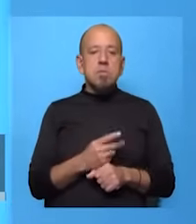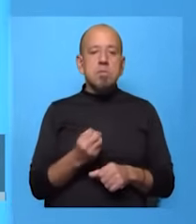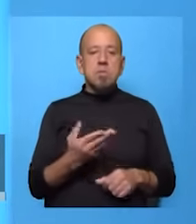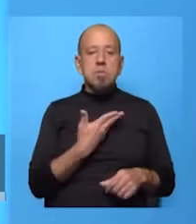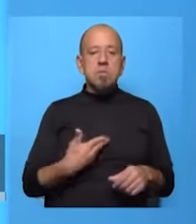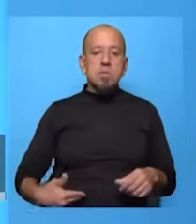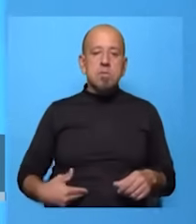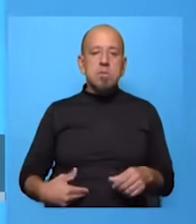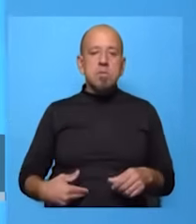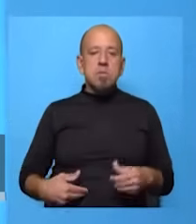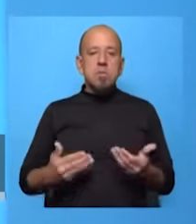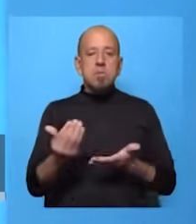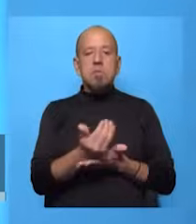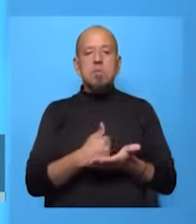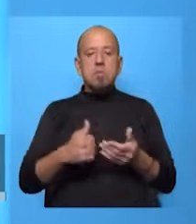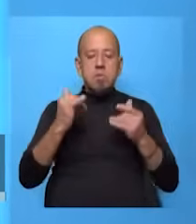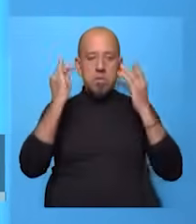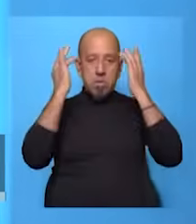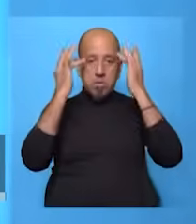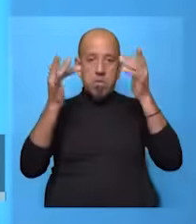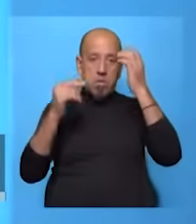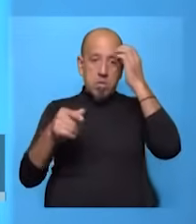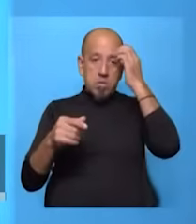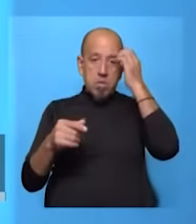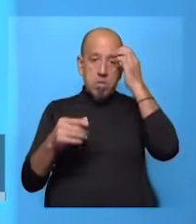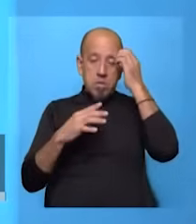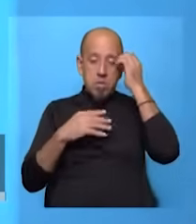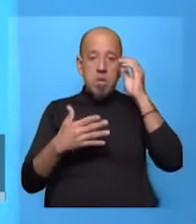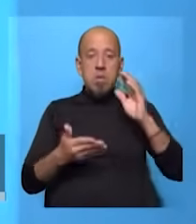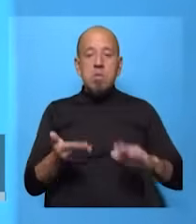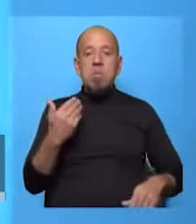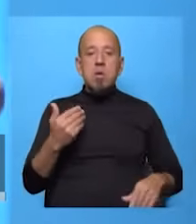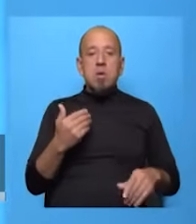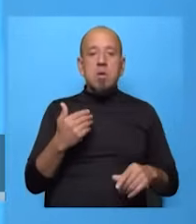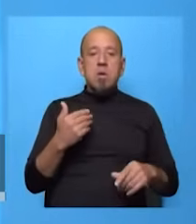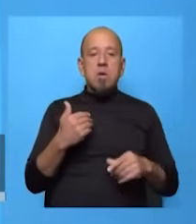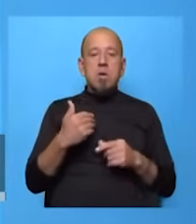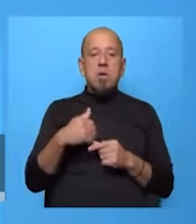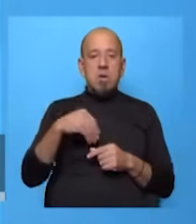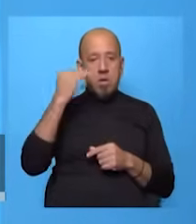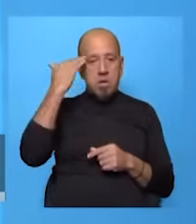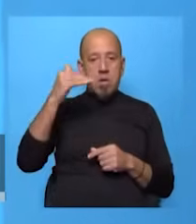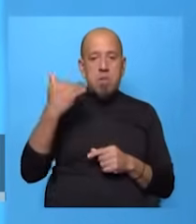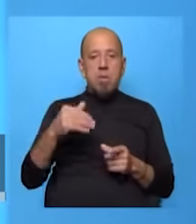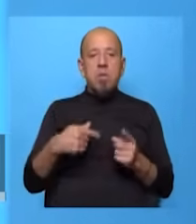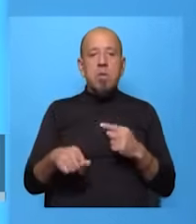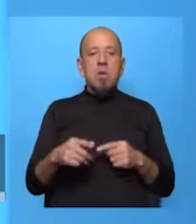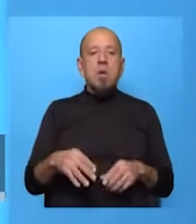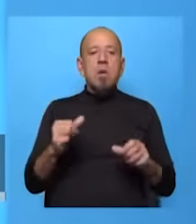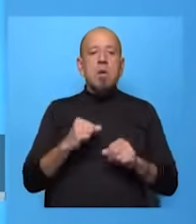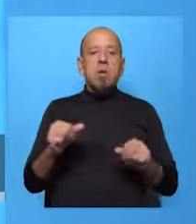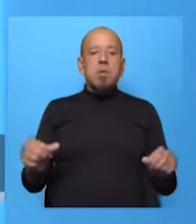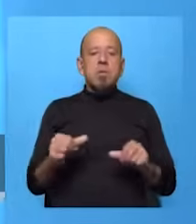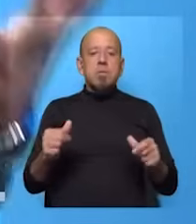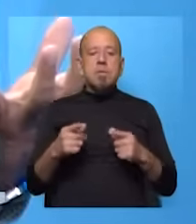adelante una política de recorte en la educación que en vez de generar si tengo más docentes puedo hacer grupos más chicos y por tanto puedo generar